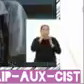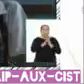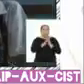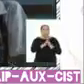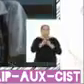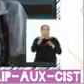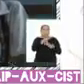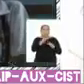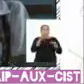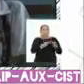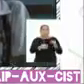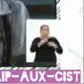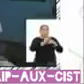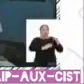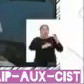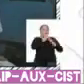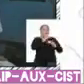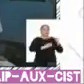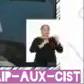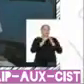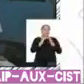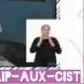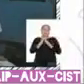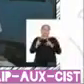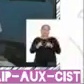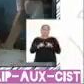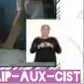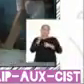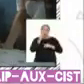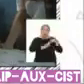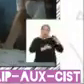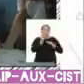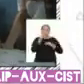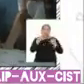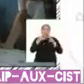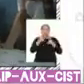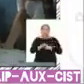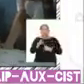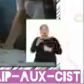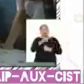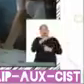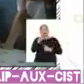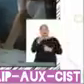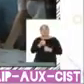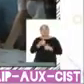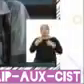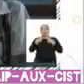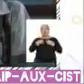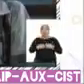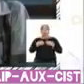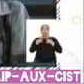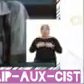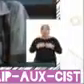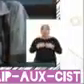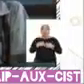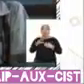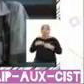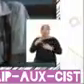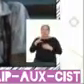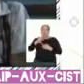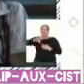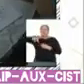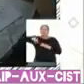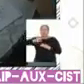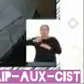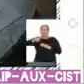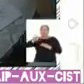ejemplo puedo ser arquitecto. Para poder construir casas. También puedo construir juegos. Otra de las cosas que quiero ser es también abogado. Para poder meter a los